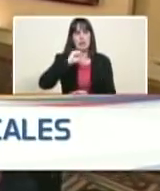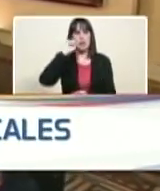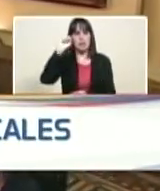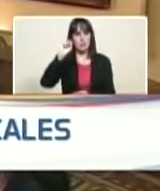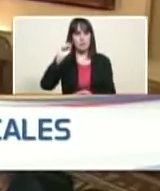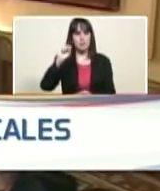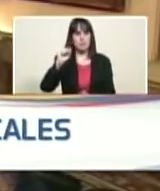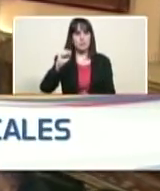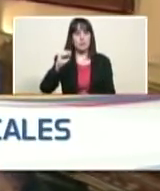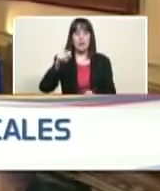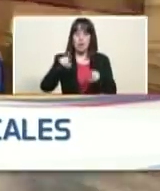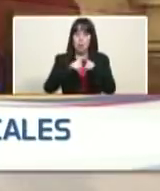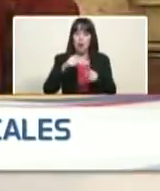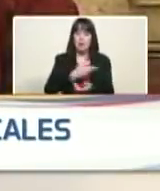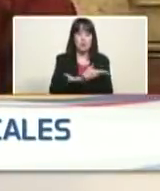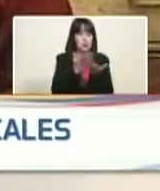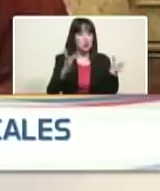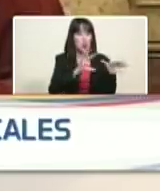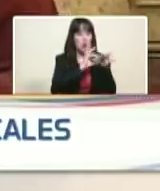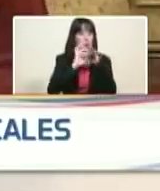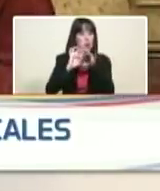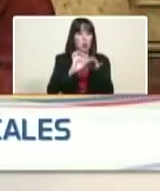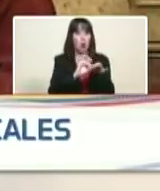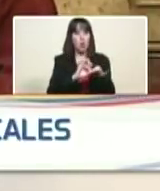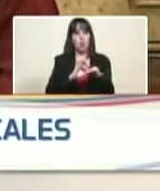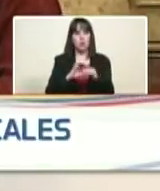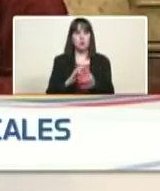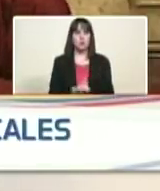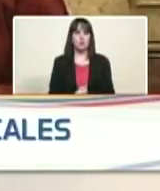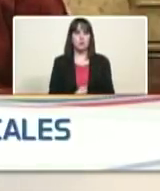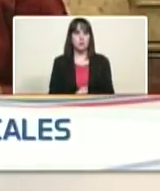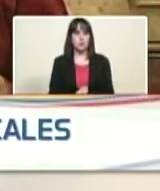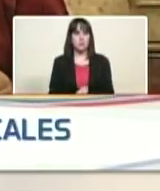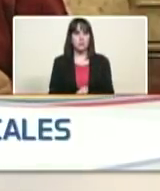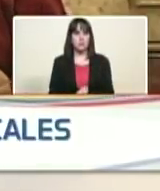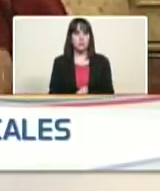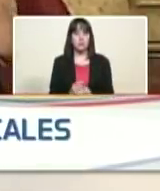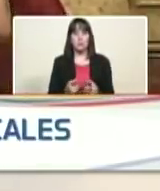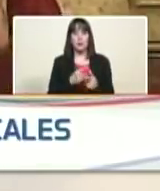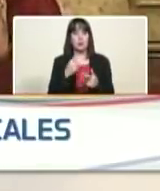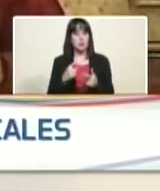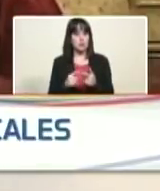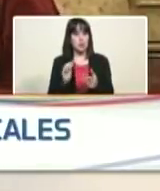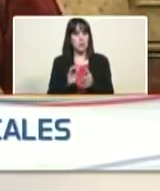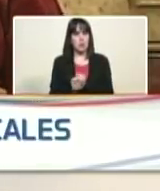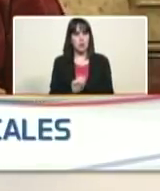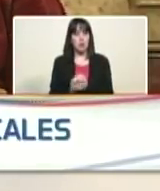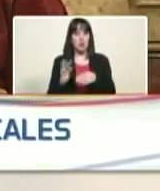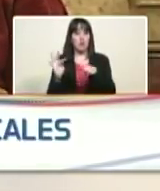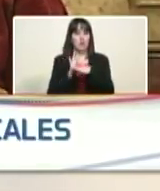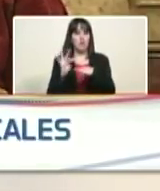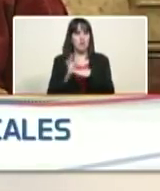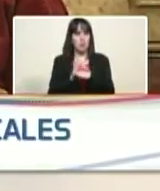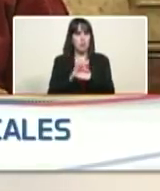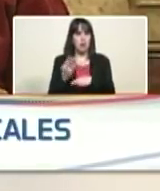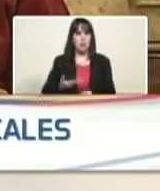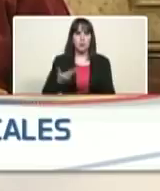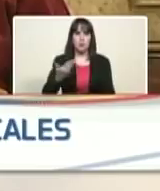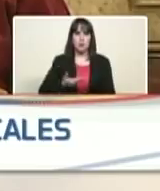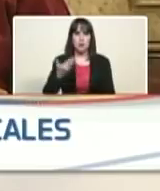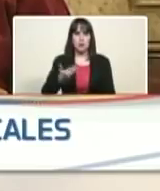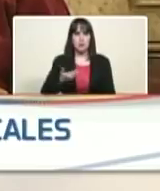digo somos, somos, somos. Así que compañero, es la fórmula mágica, camarada.